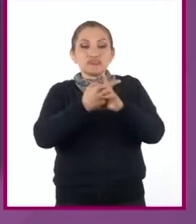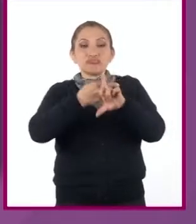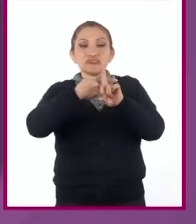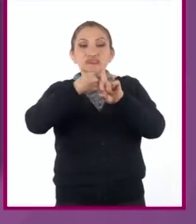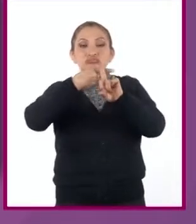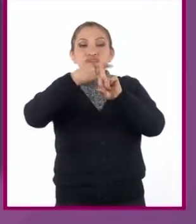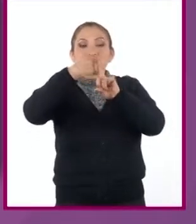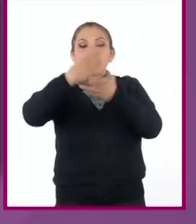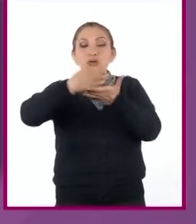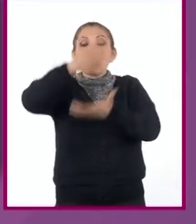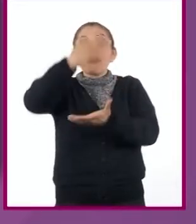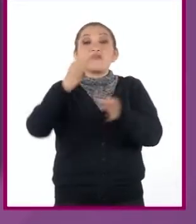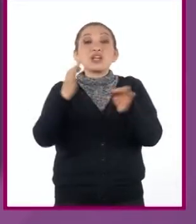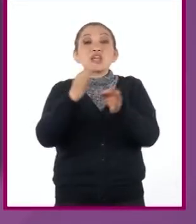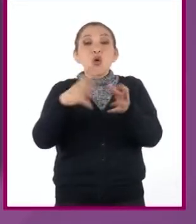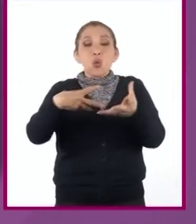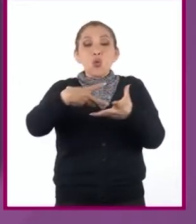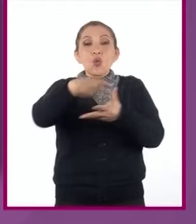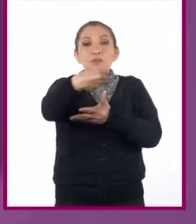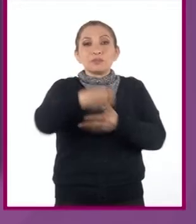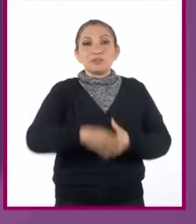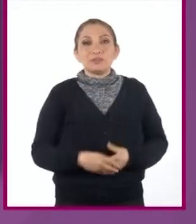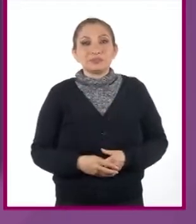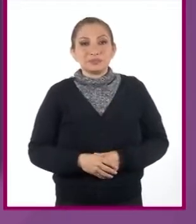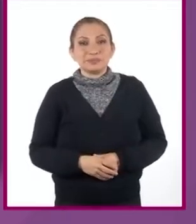temperatura en el cuerpo frío.